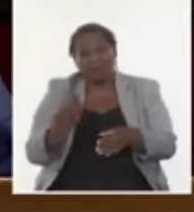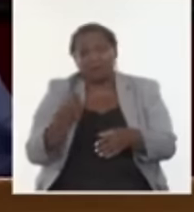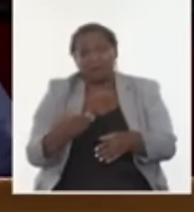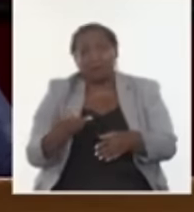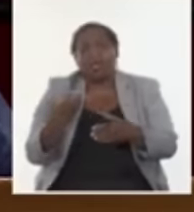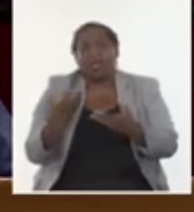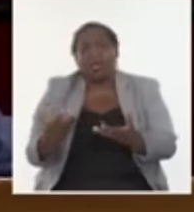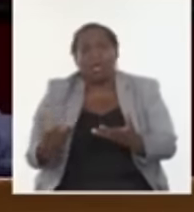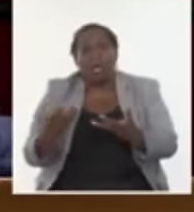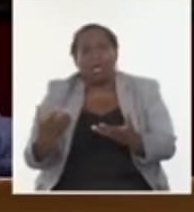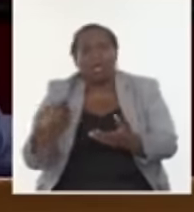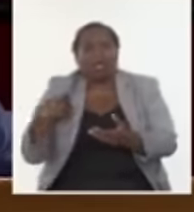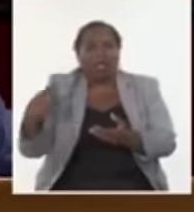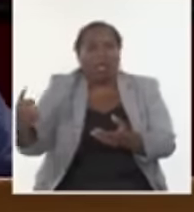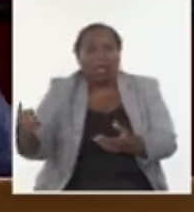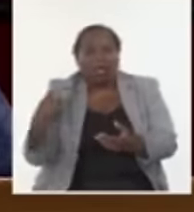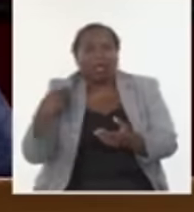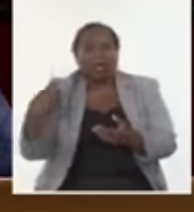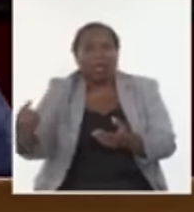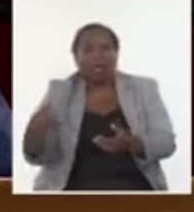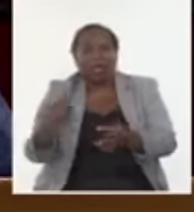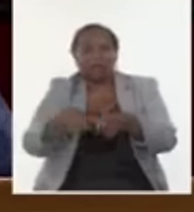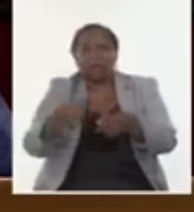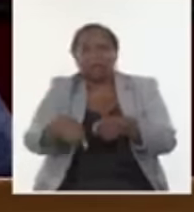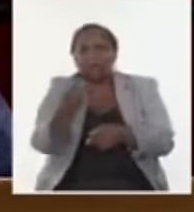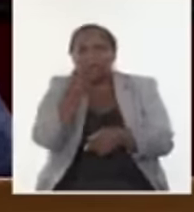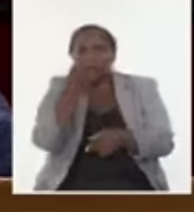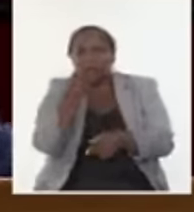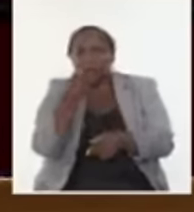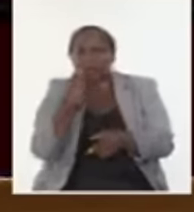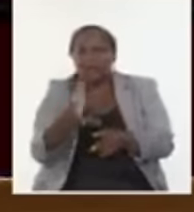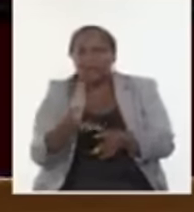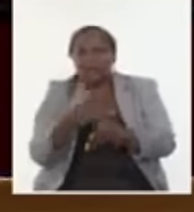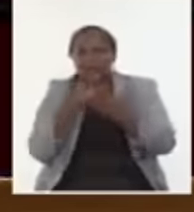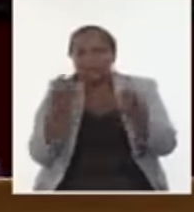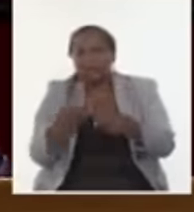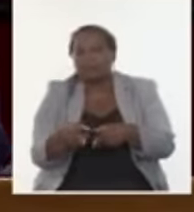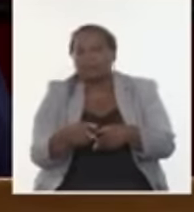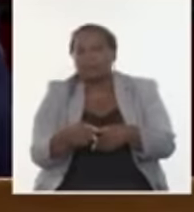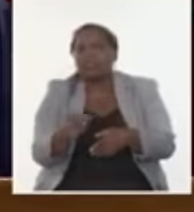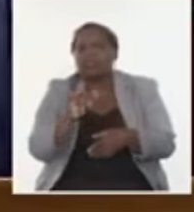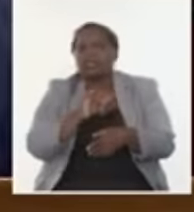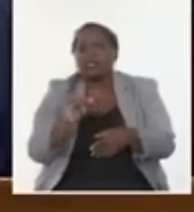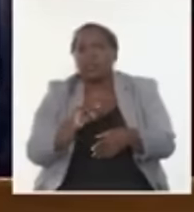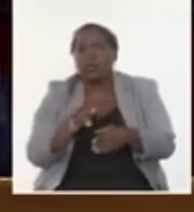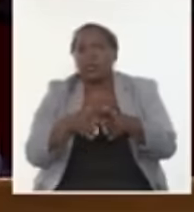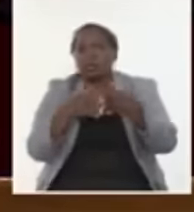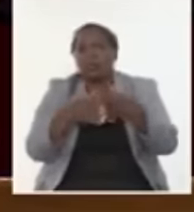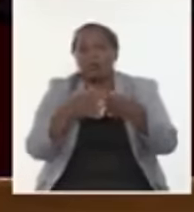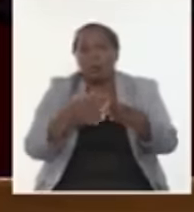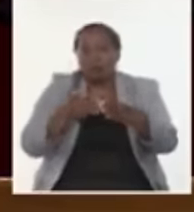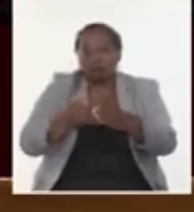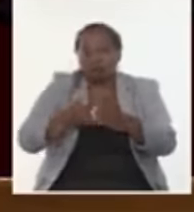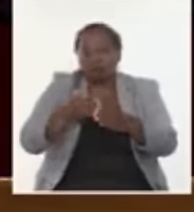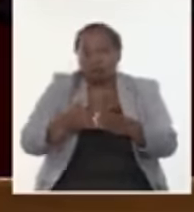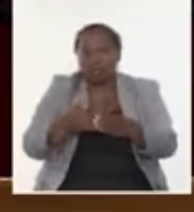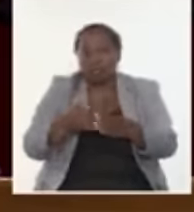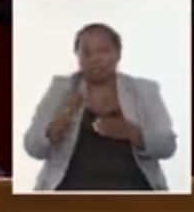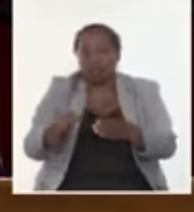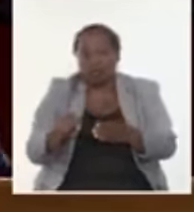traslado de productos alimenticios que se desvían, temas en los puertos, que ha habido bastante corrupción y